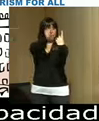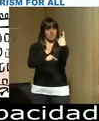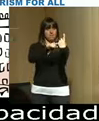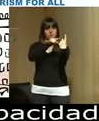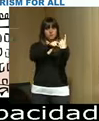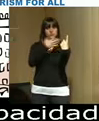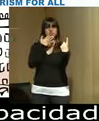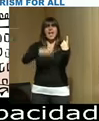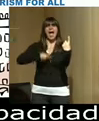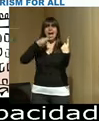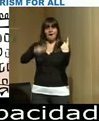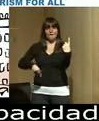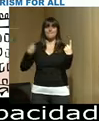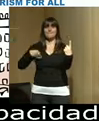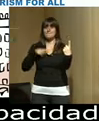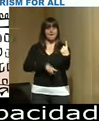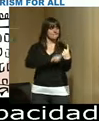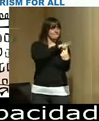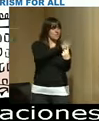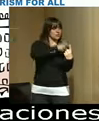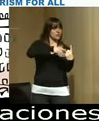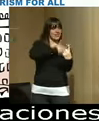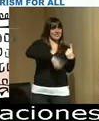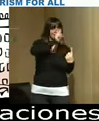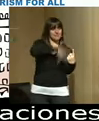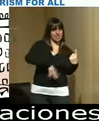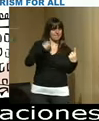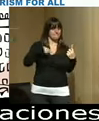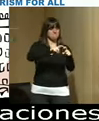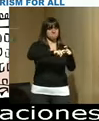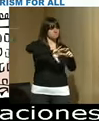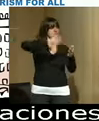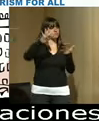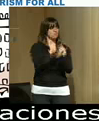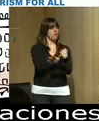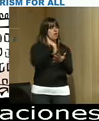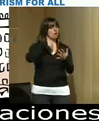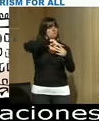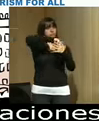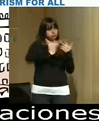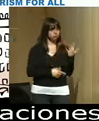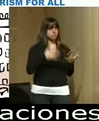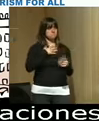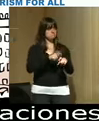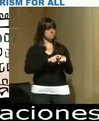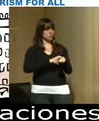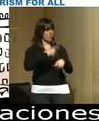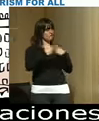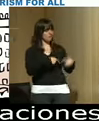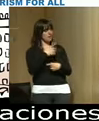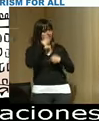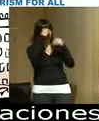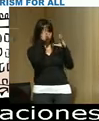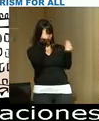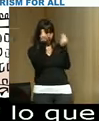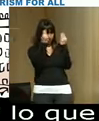si yo me cojo personas sin discapacidad con todas mis características, con toda mi formación, con todas mis características personales y familiares, y lo único que